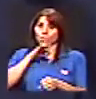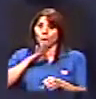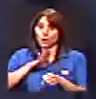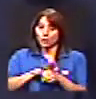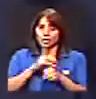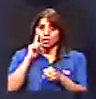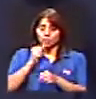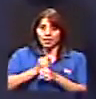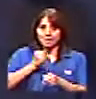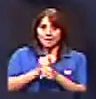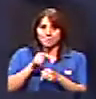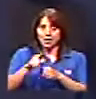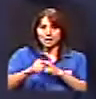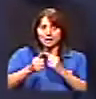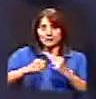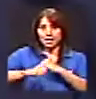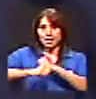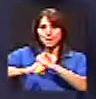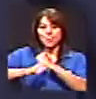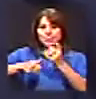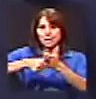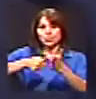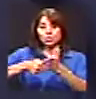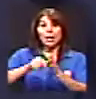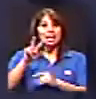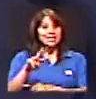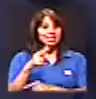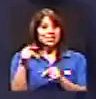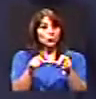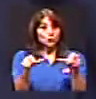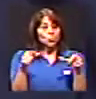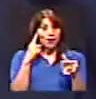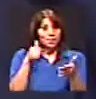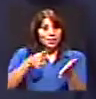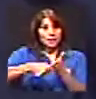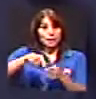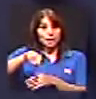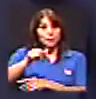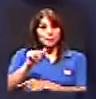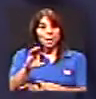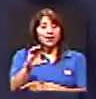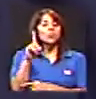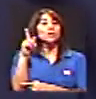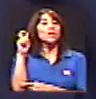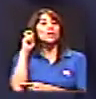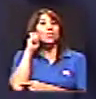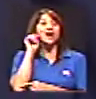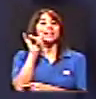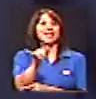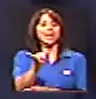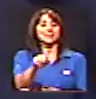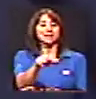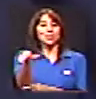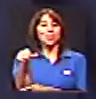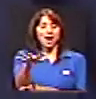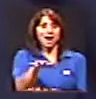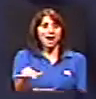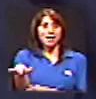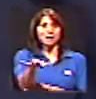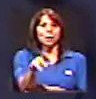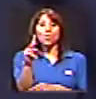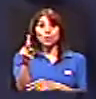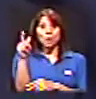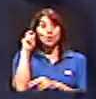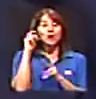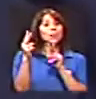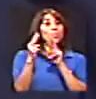campaña electoral. De hecho, el segundo lugar de la papeleta por el Partido de Acción Ciudadana es una mujer de esa zona. Es una mujer muy conocida,